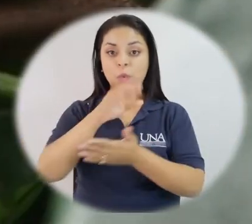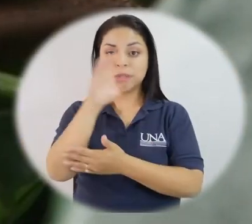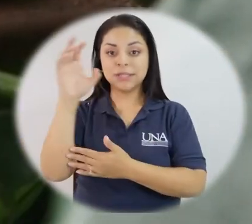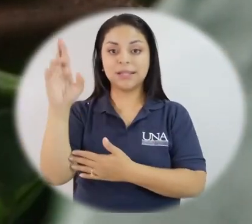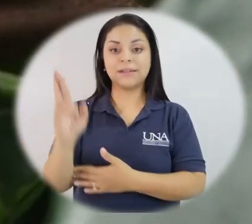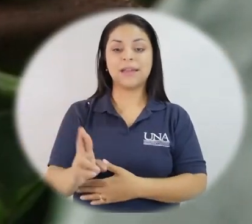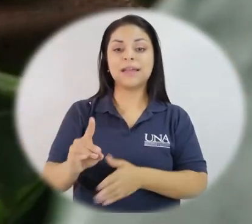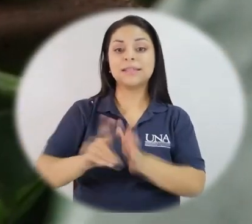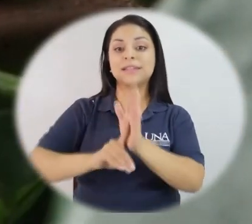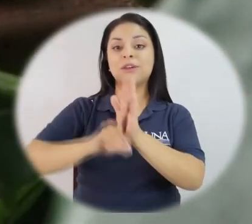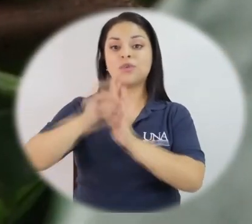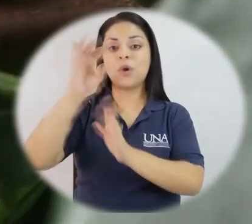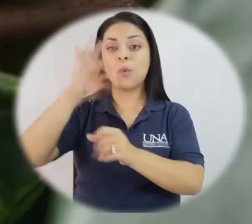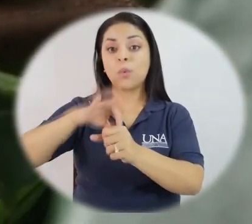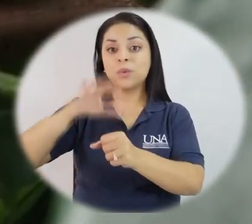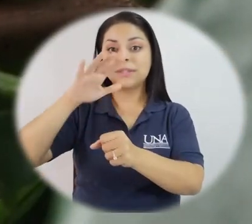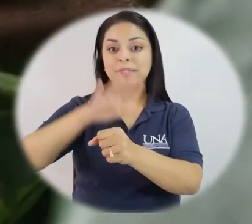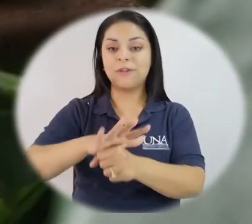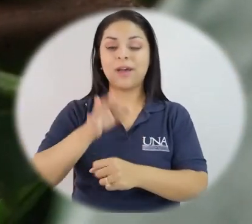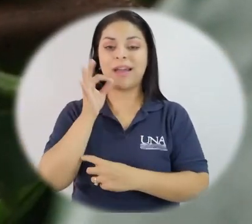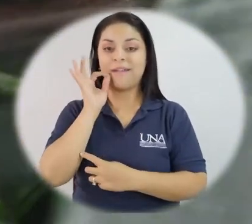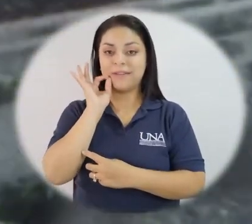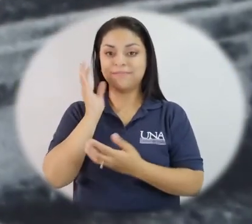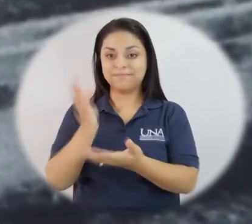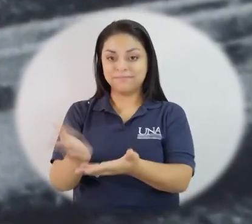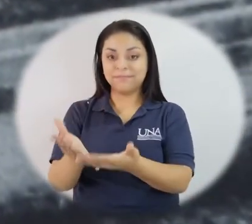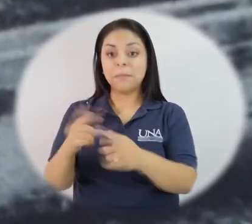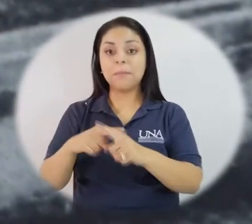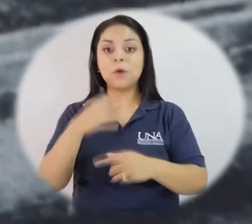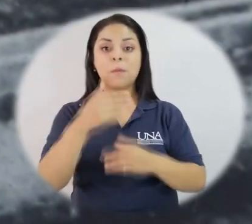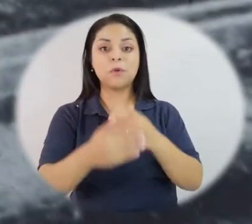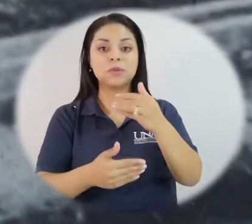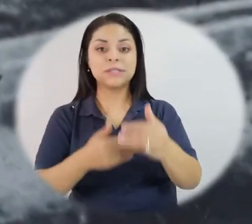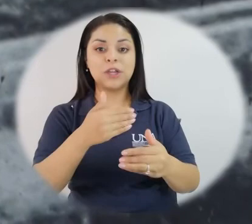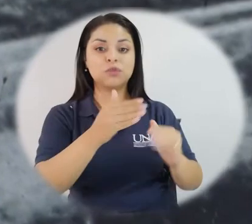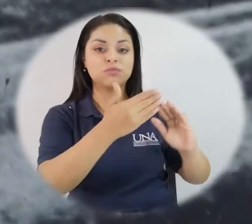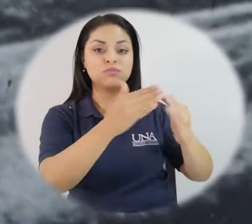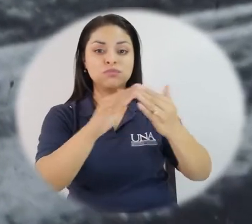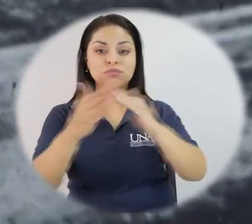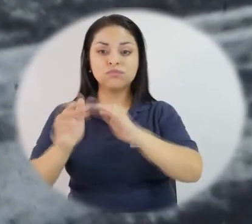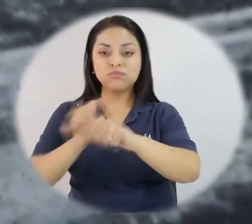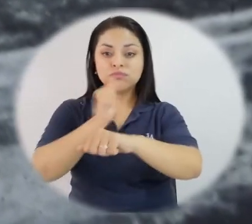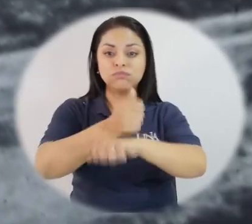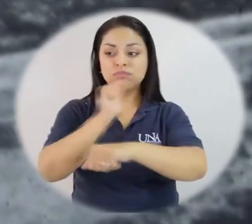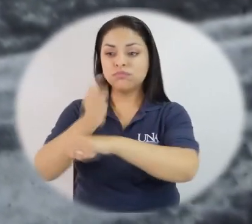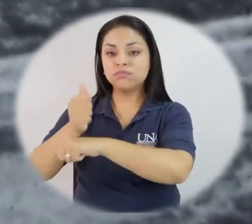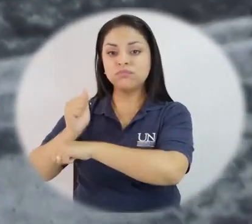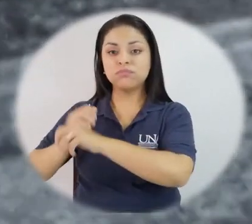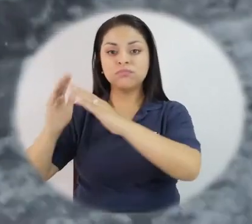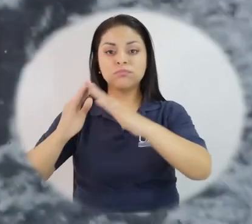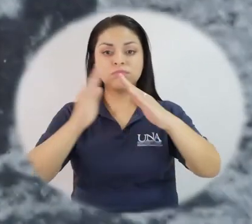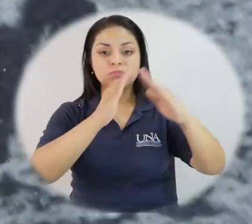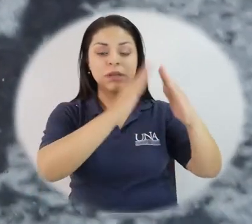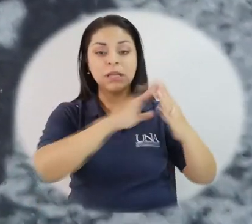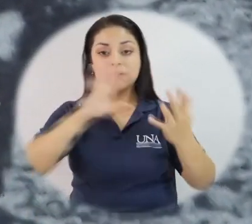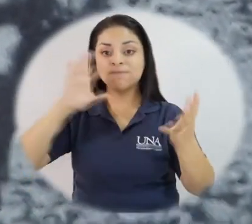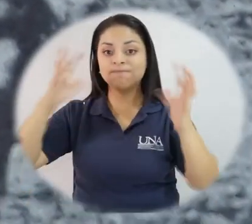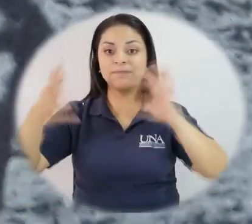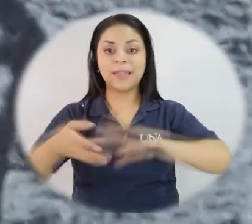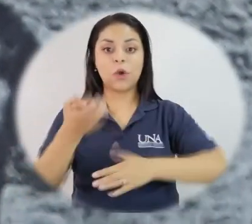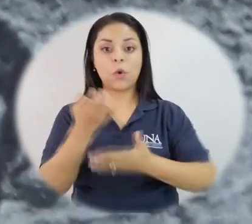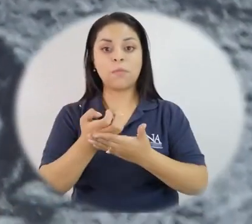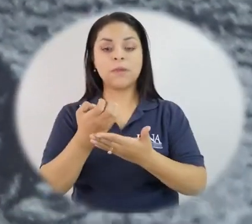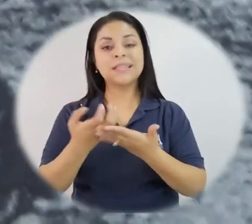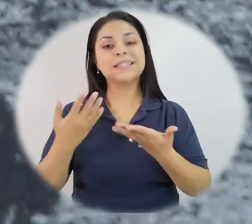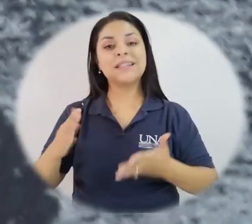se desarrolló debido al cultivo del café, pero el proceso de urbanización y las recientes transformaciones